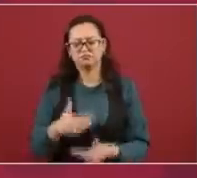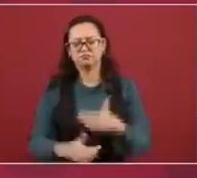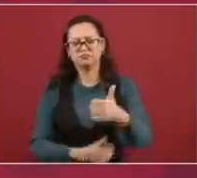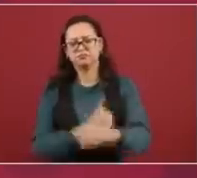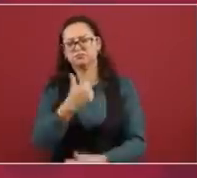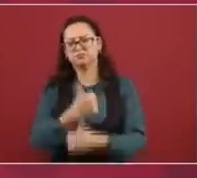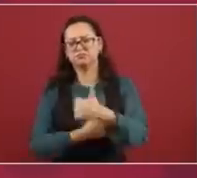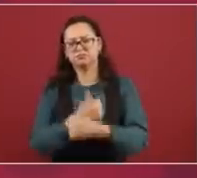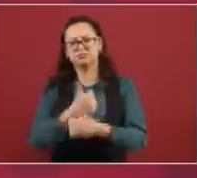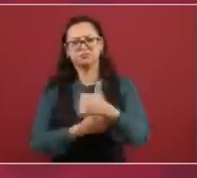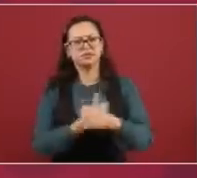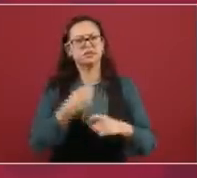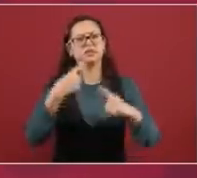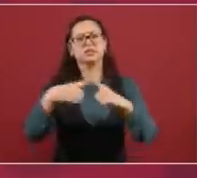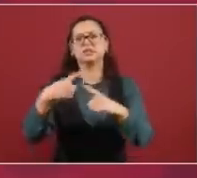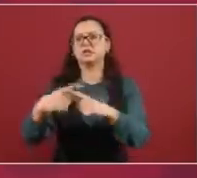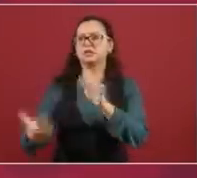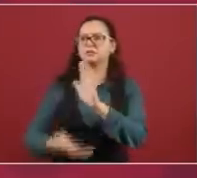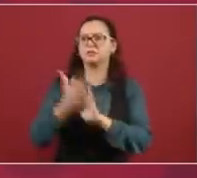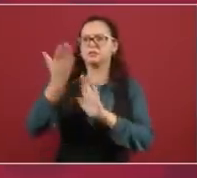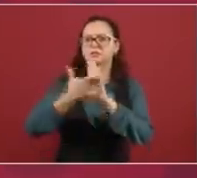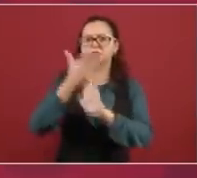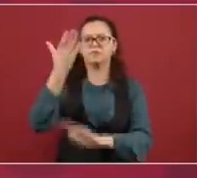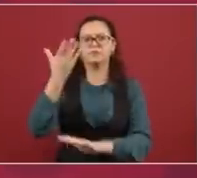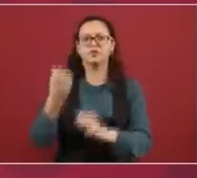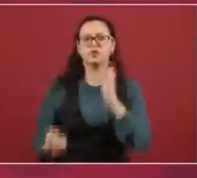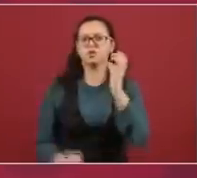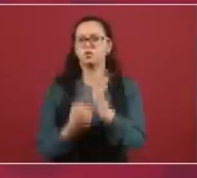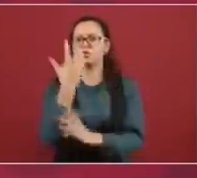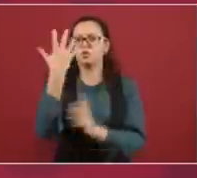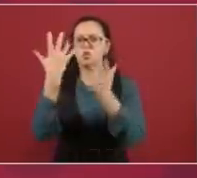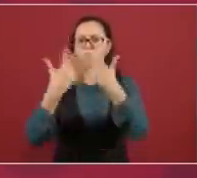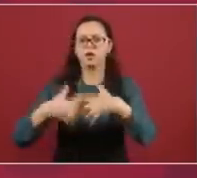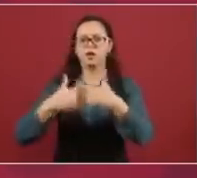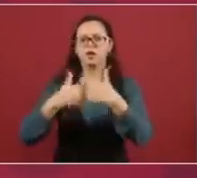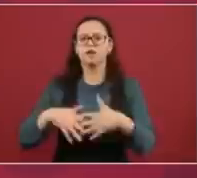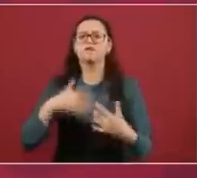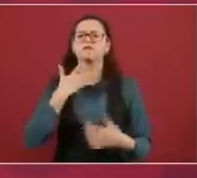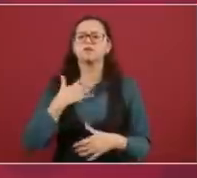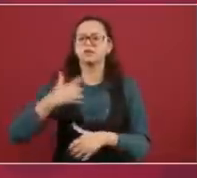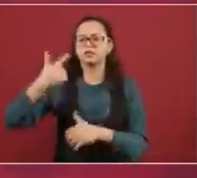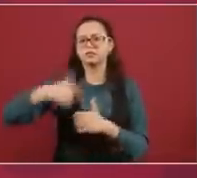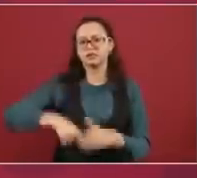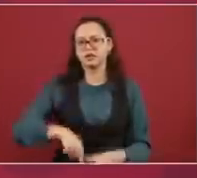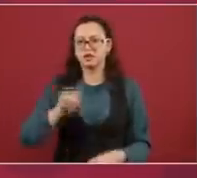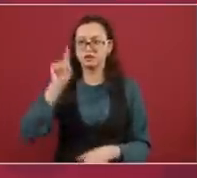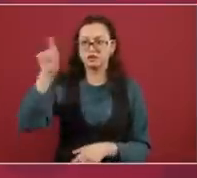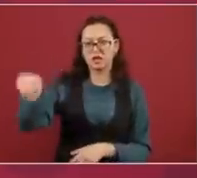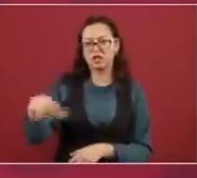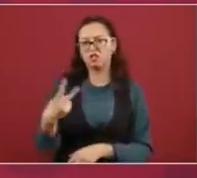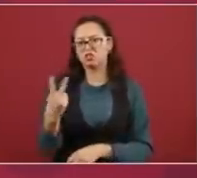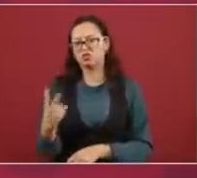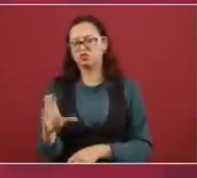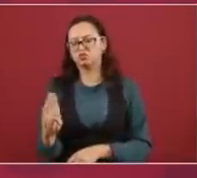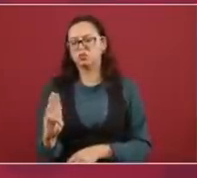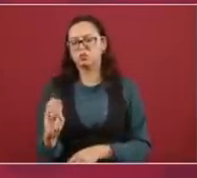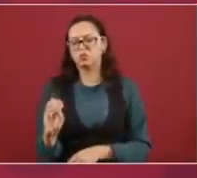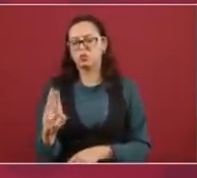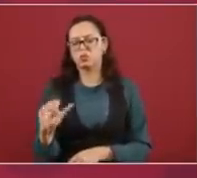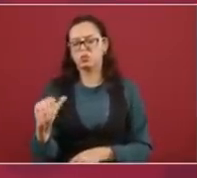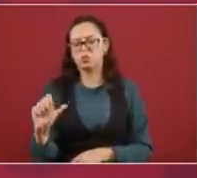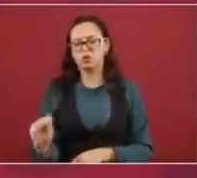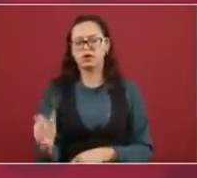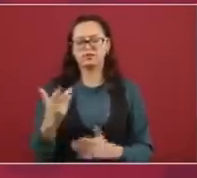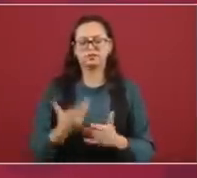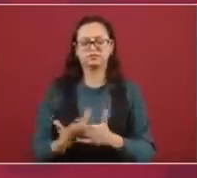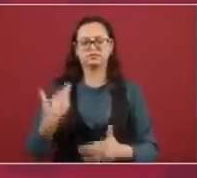nueva refinería de Dos Bocas. Como saben, se lanzó la convocatoria, la